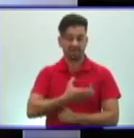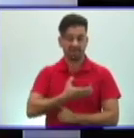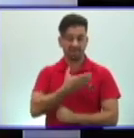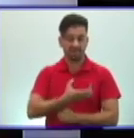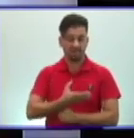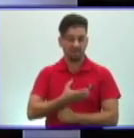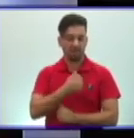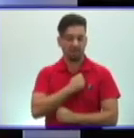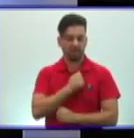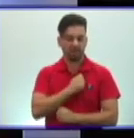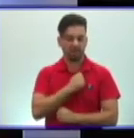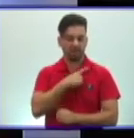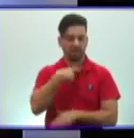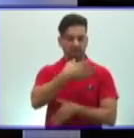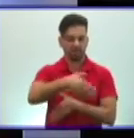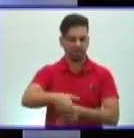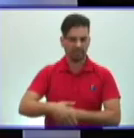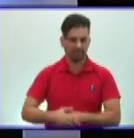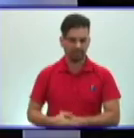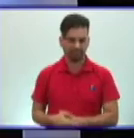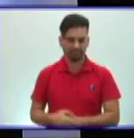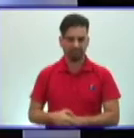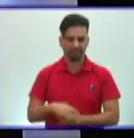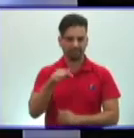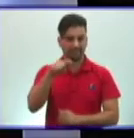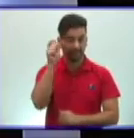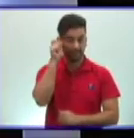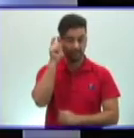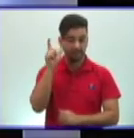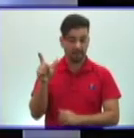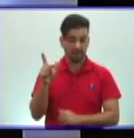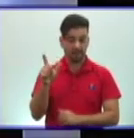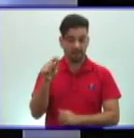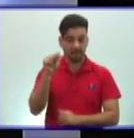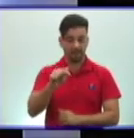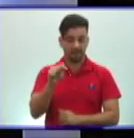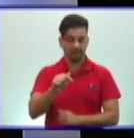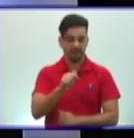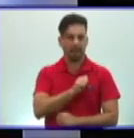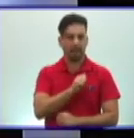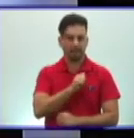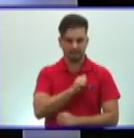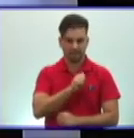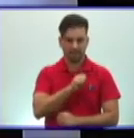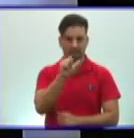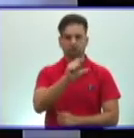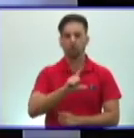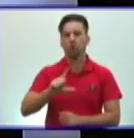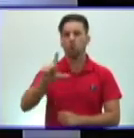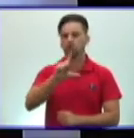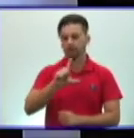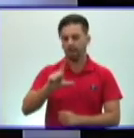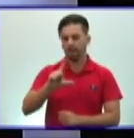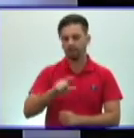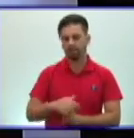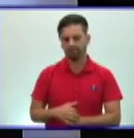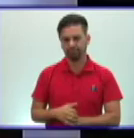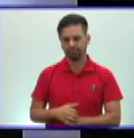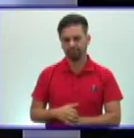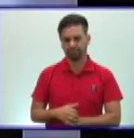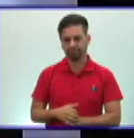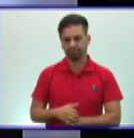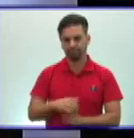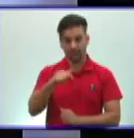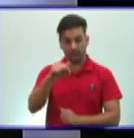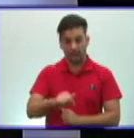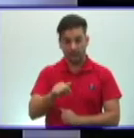se reproduce en términos objetivos en las sociedades que nosotros vivimos y que aún las condiciones